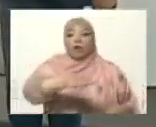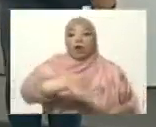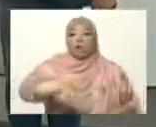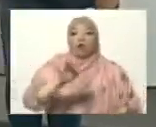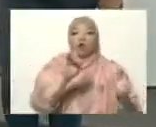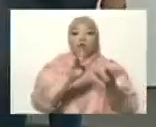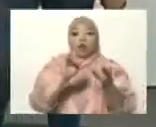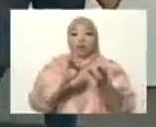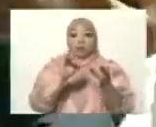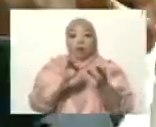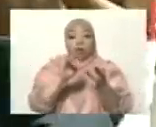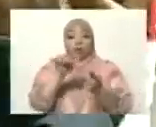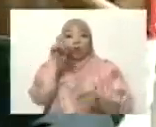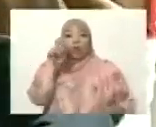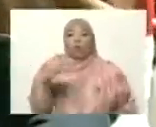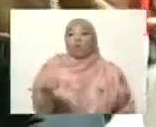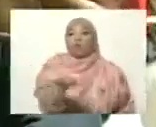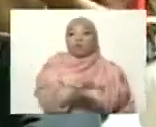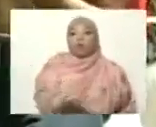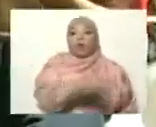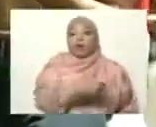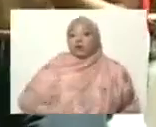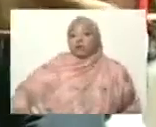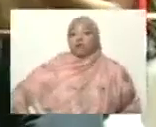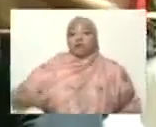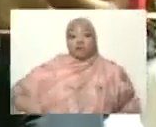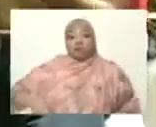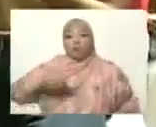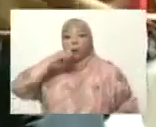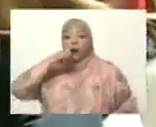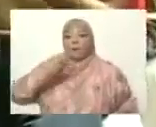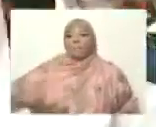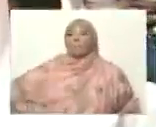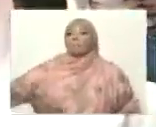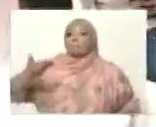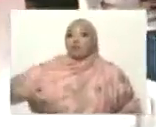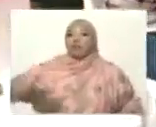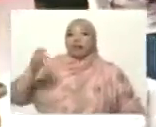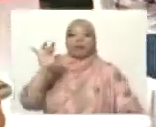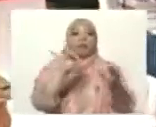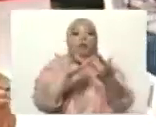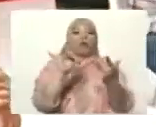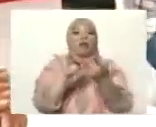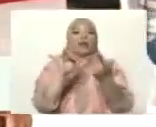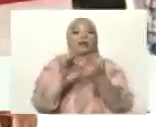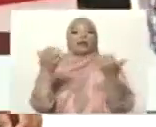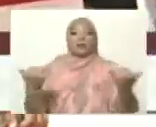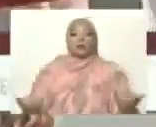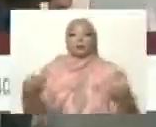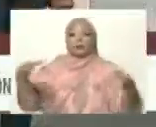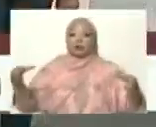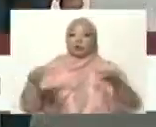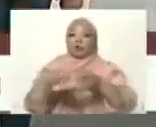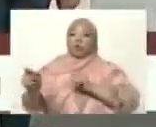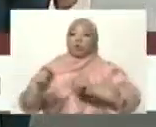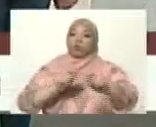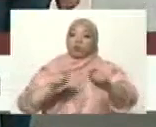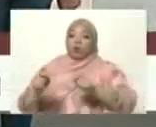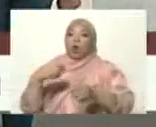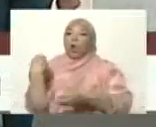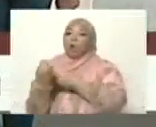nuestro pueblo. Es muy importante. Con este sistema, Yelixa, entonces la brigada coordinadora hace una